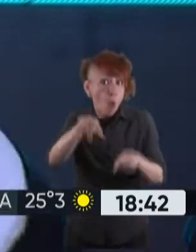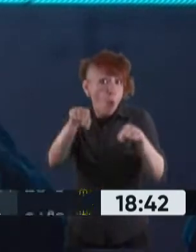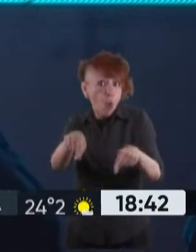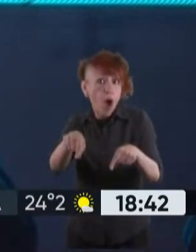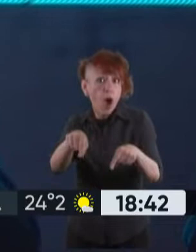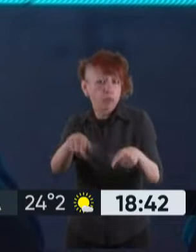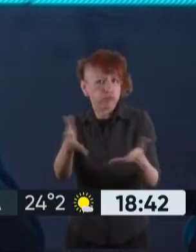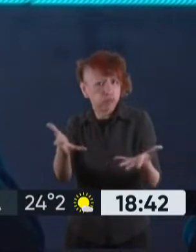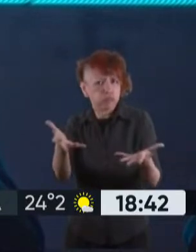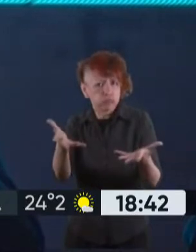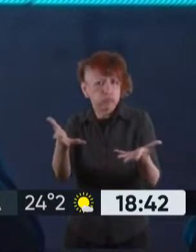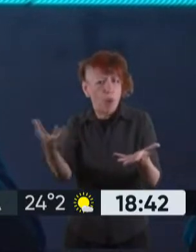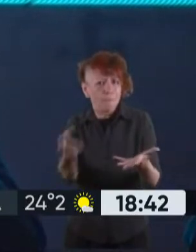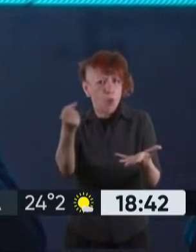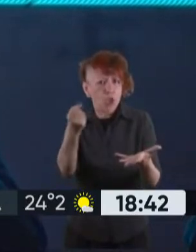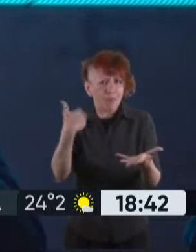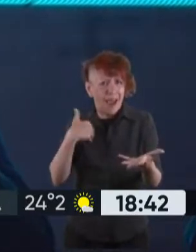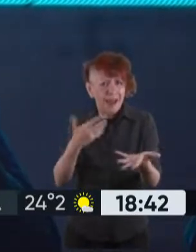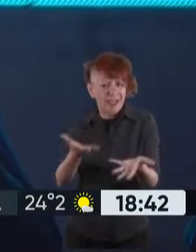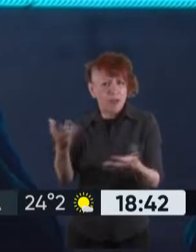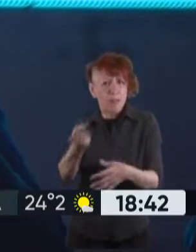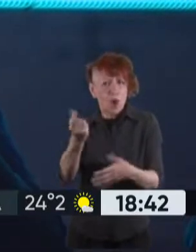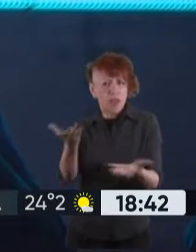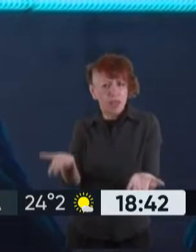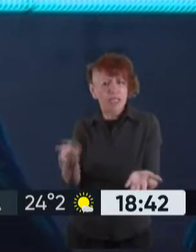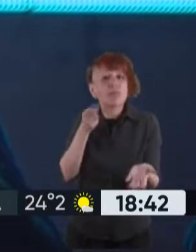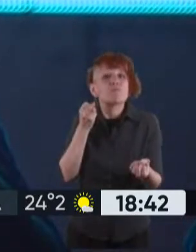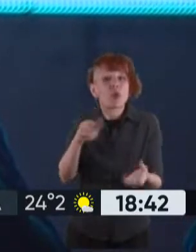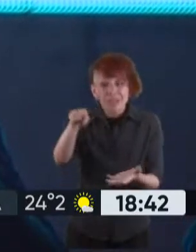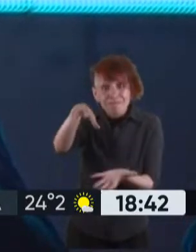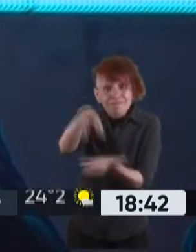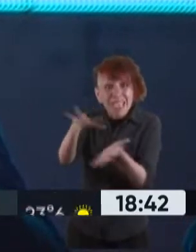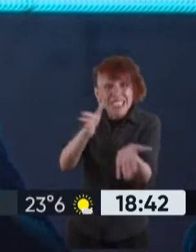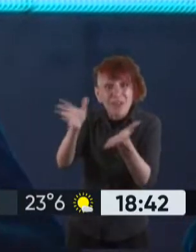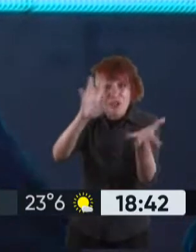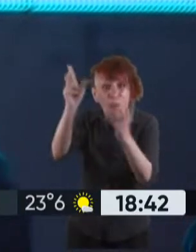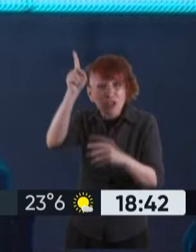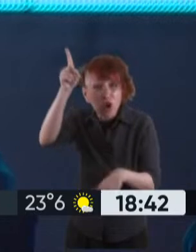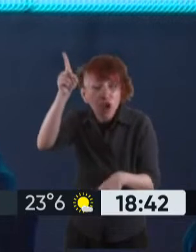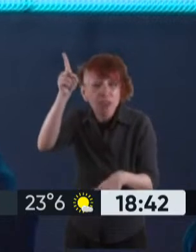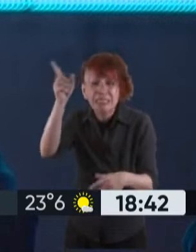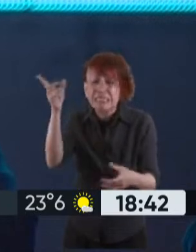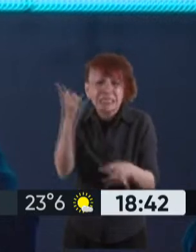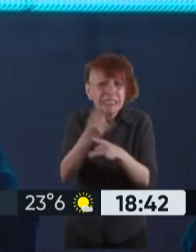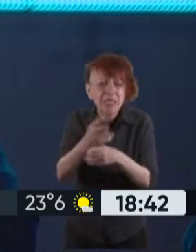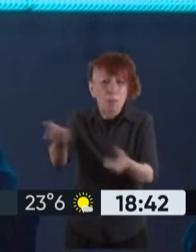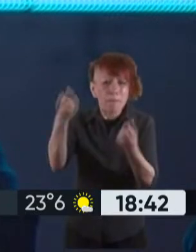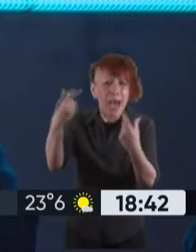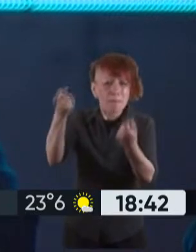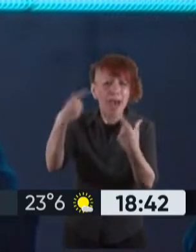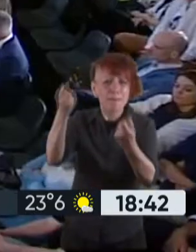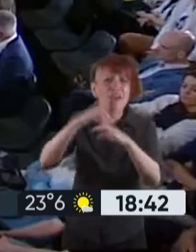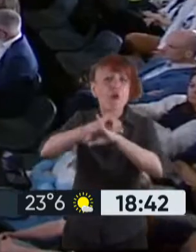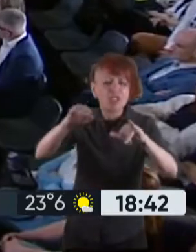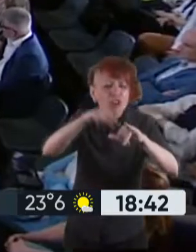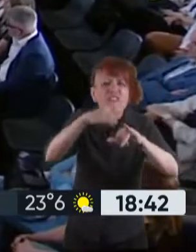demasiado importante para la Argentina, porque ese servicio meteorológico permanentemente brinda información a los productores